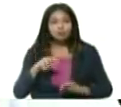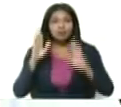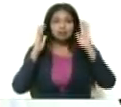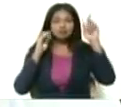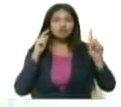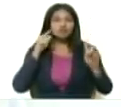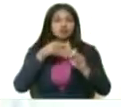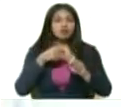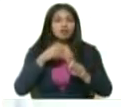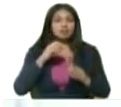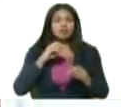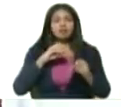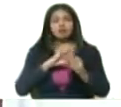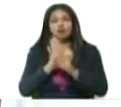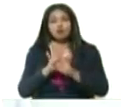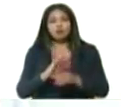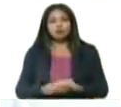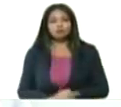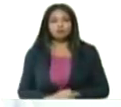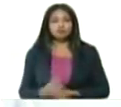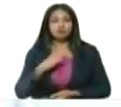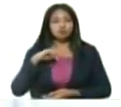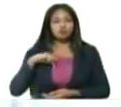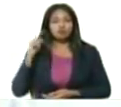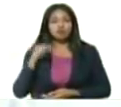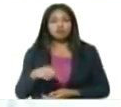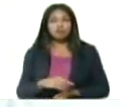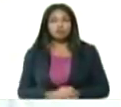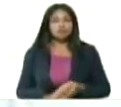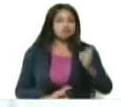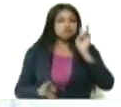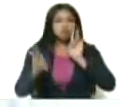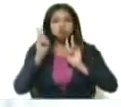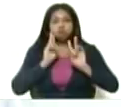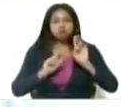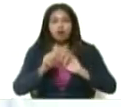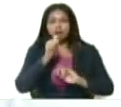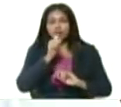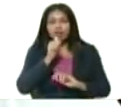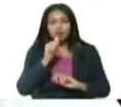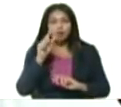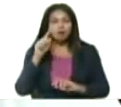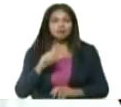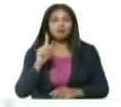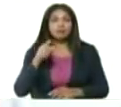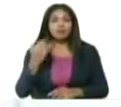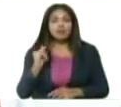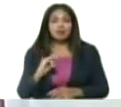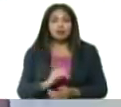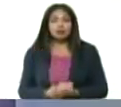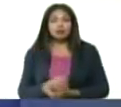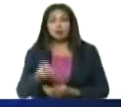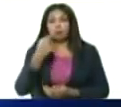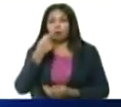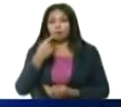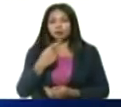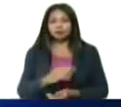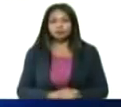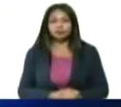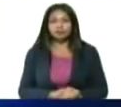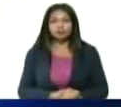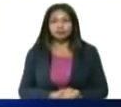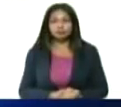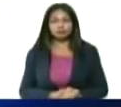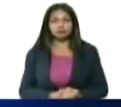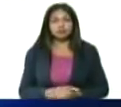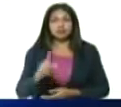directa del COVID, tenemos también equipos para saneamiento de agua e higiene, que también es importante en el tratamiento, y además